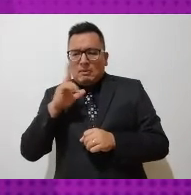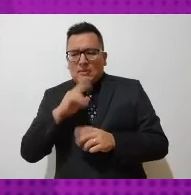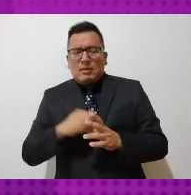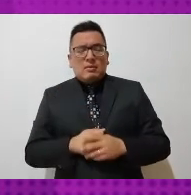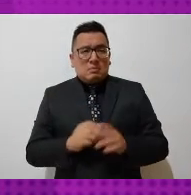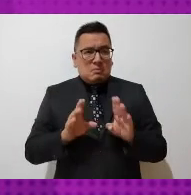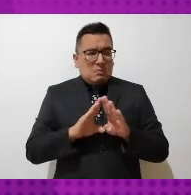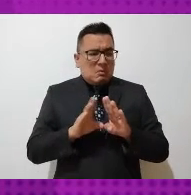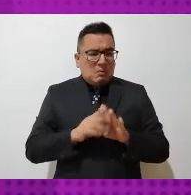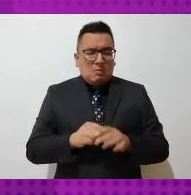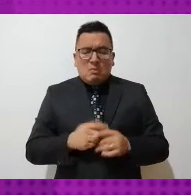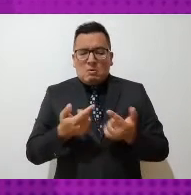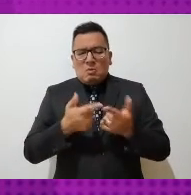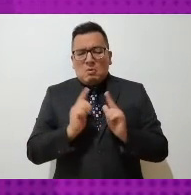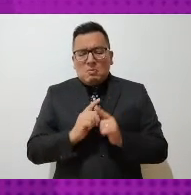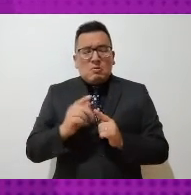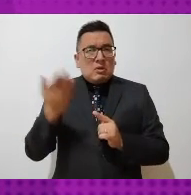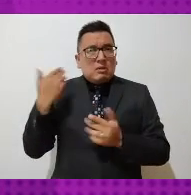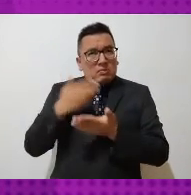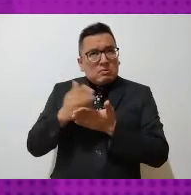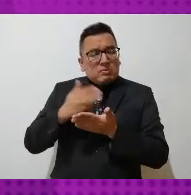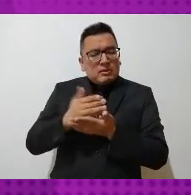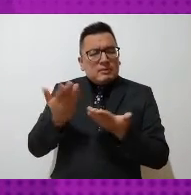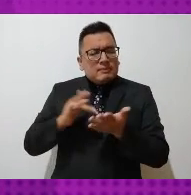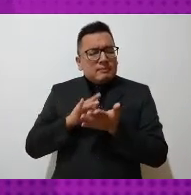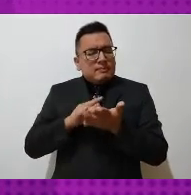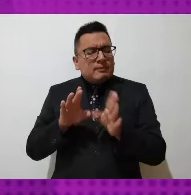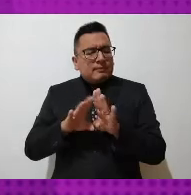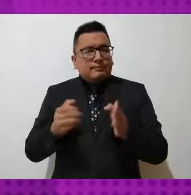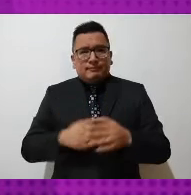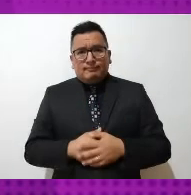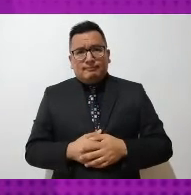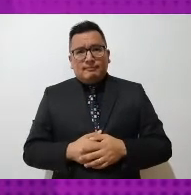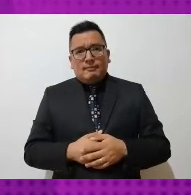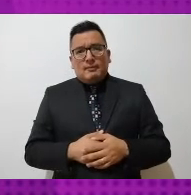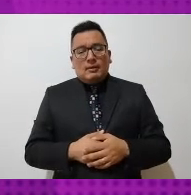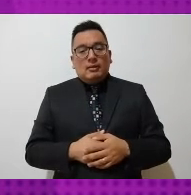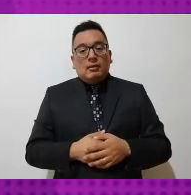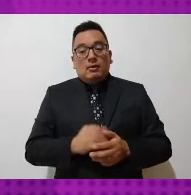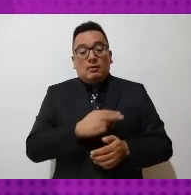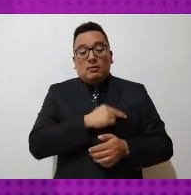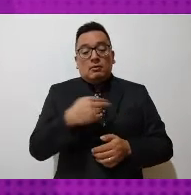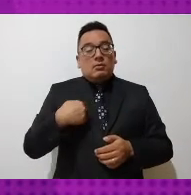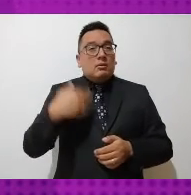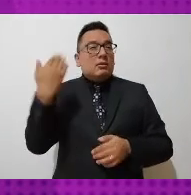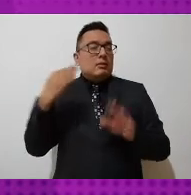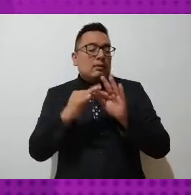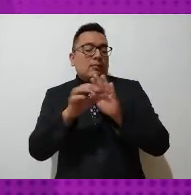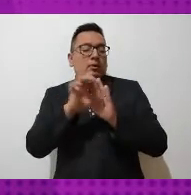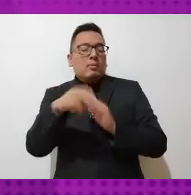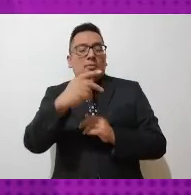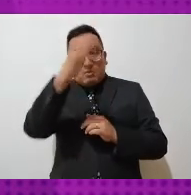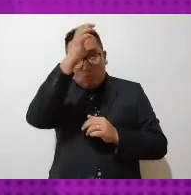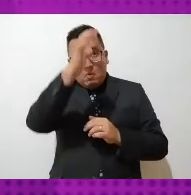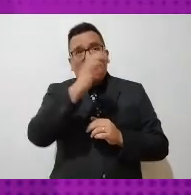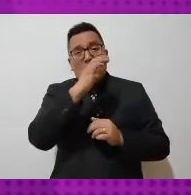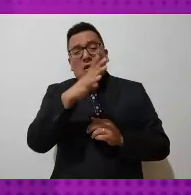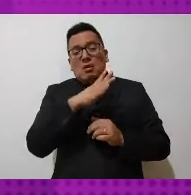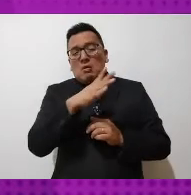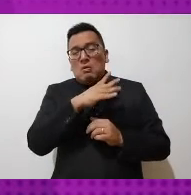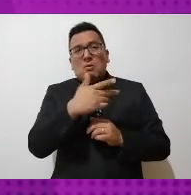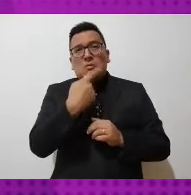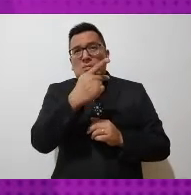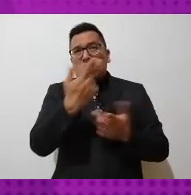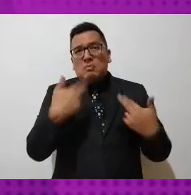íntimamente con cada uno de los grupos vulnerados. No es lo mismo, y alguna vez lo comentábamos, que en Coahuila tal vez esté muy